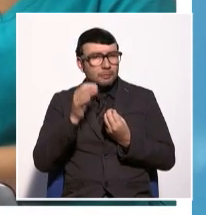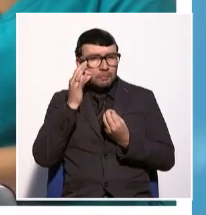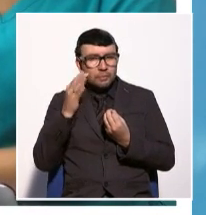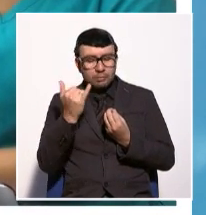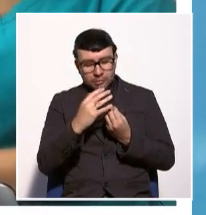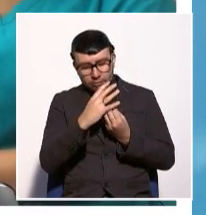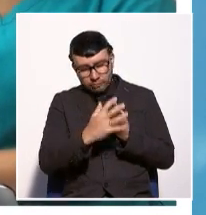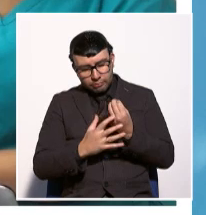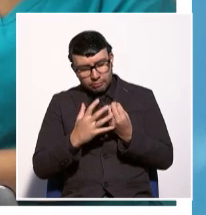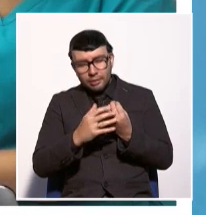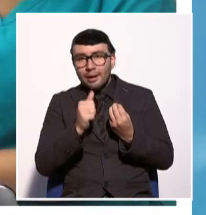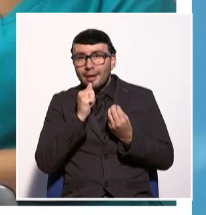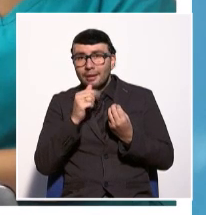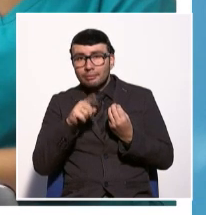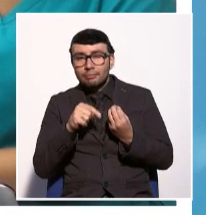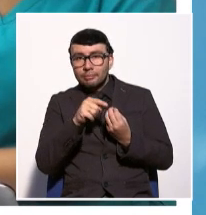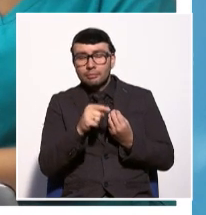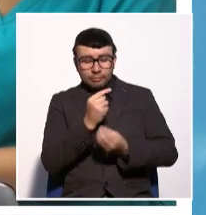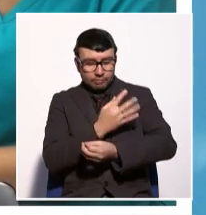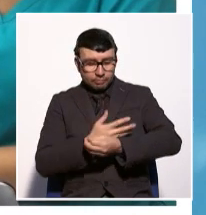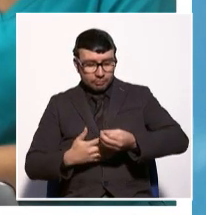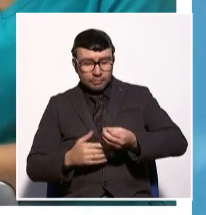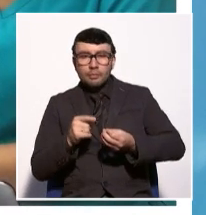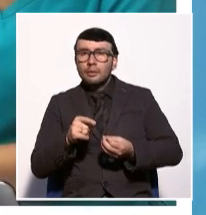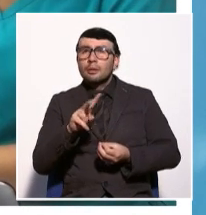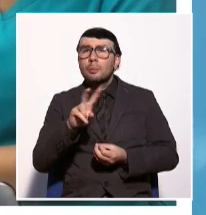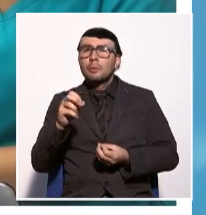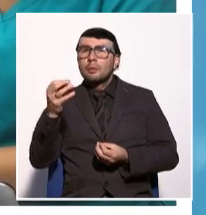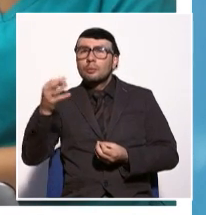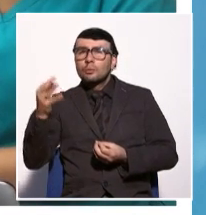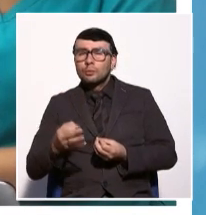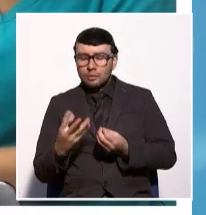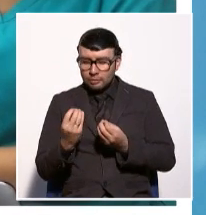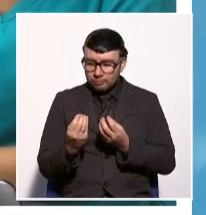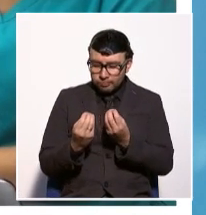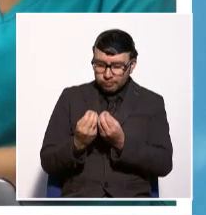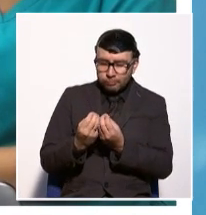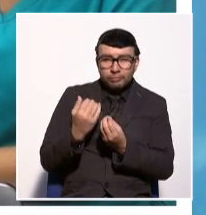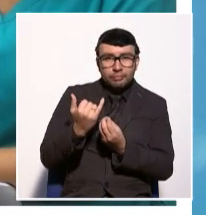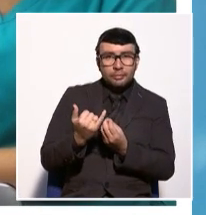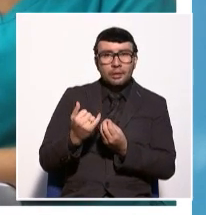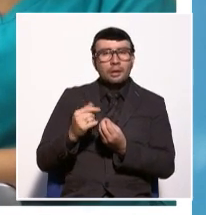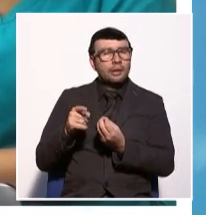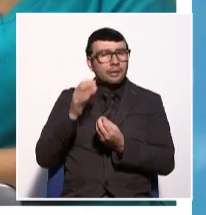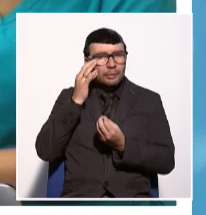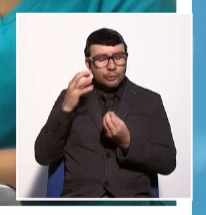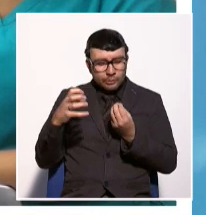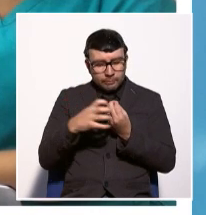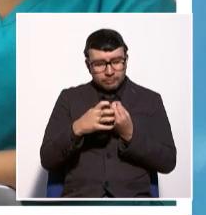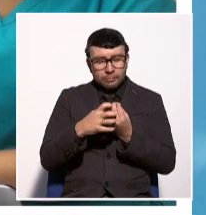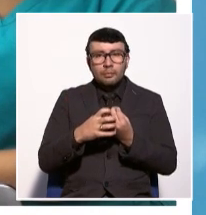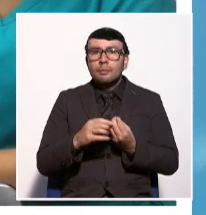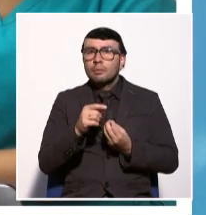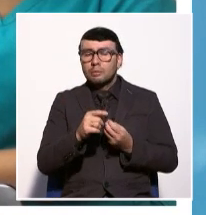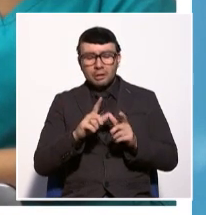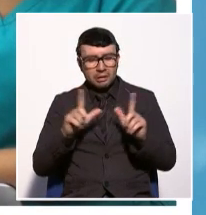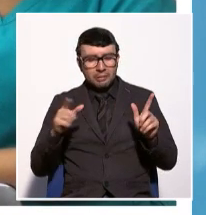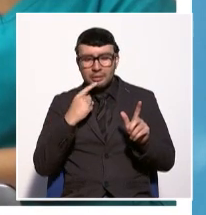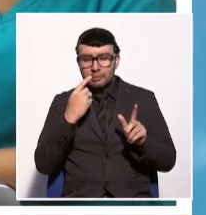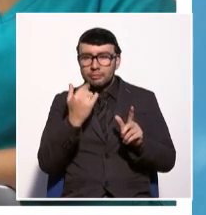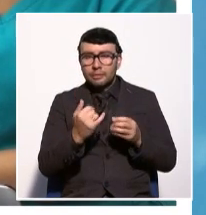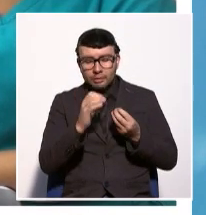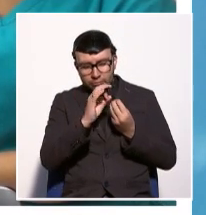del proceso de 60 de la tónica dominante imaginaria acumulada por